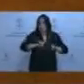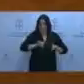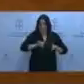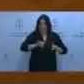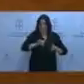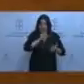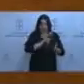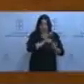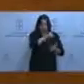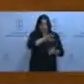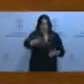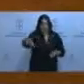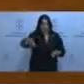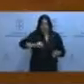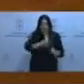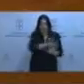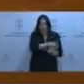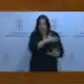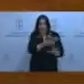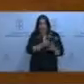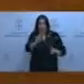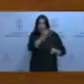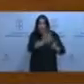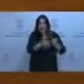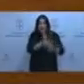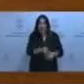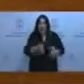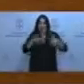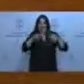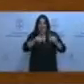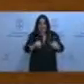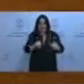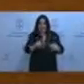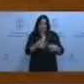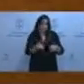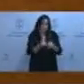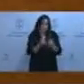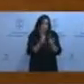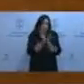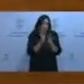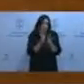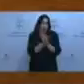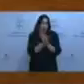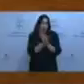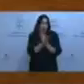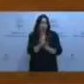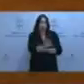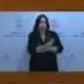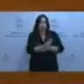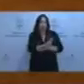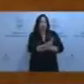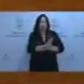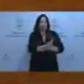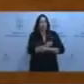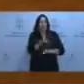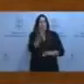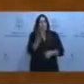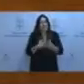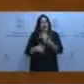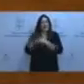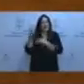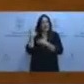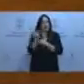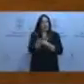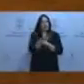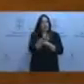encontró cuando llegó al frente de la Consejería y que evidentemente le dejaron sus colegas de partido, los anteriores consejeros socialistas, que ha tenido un